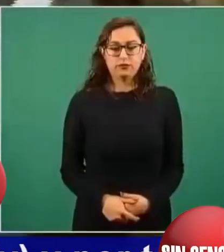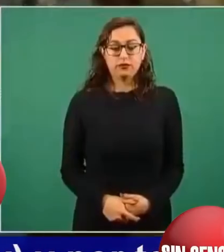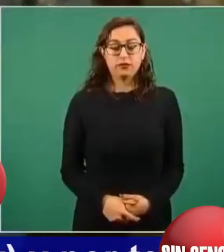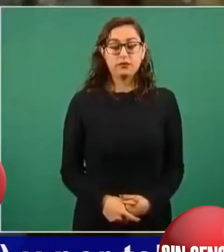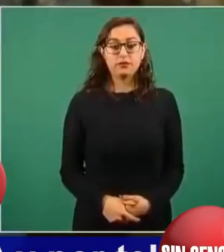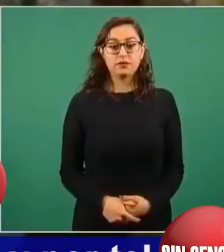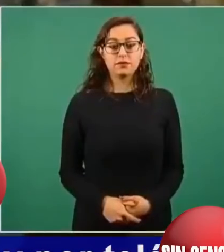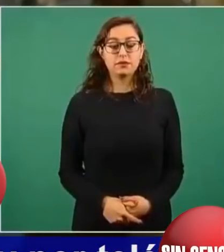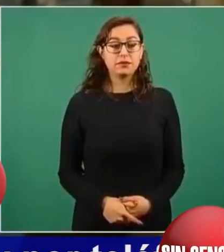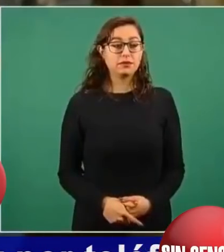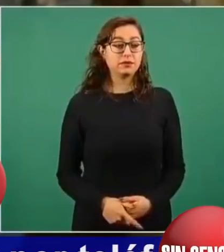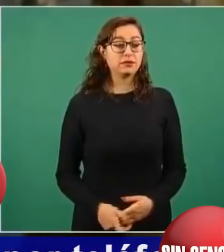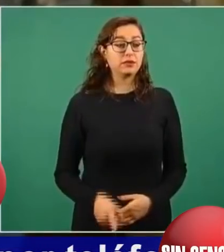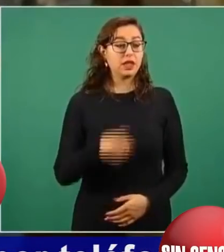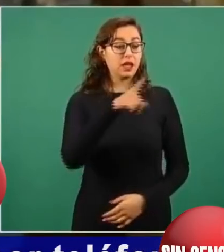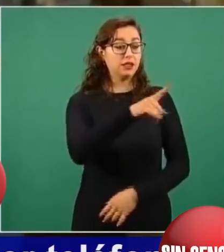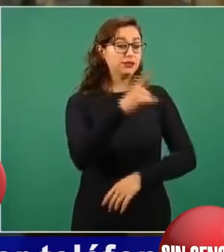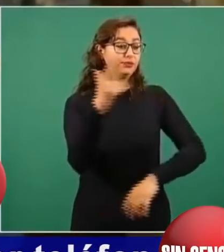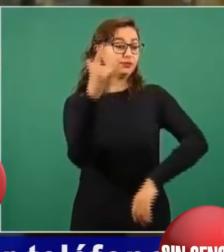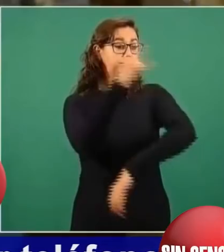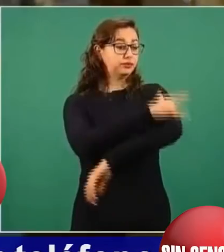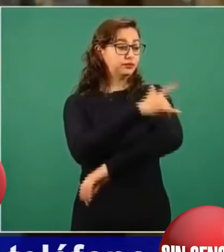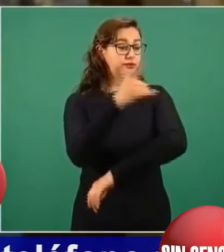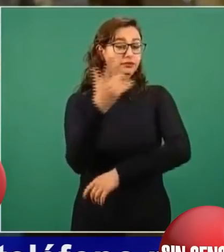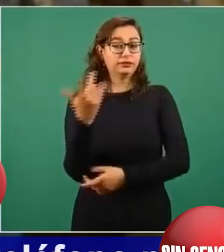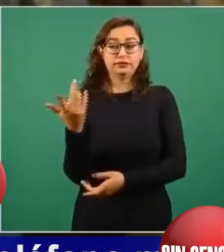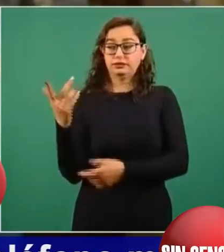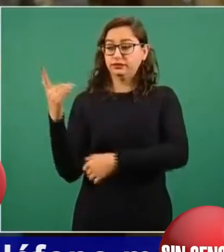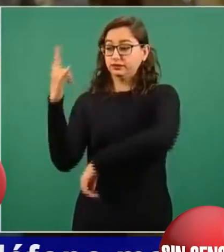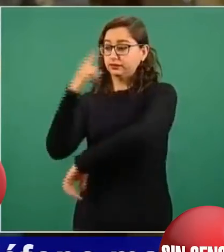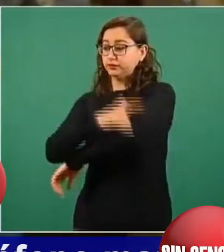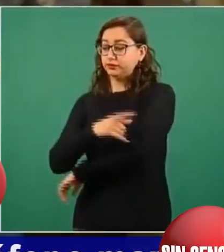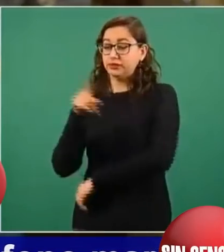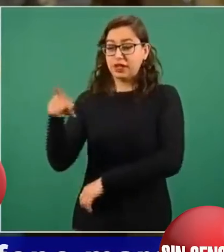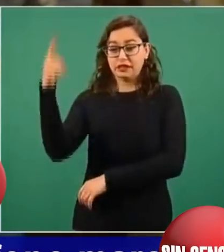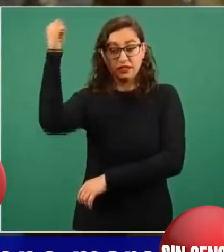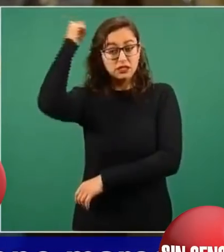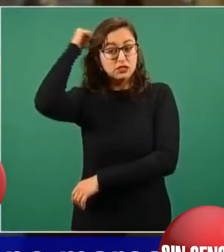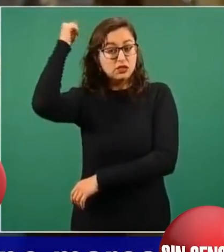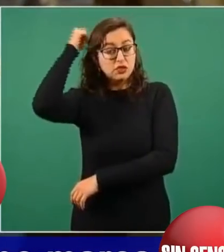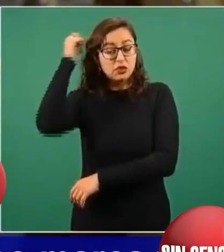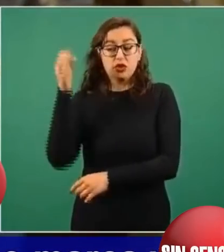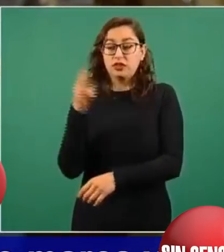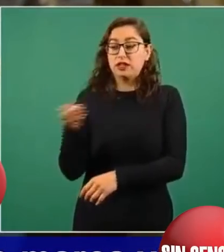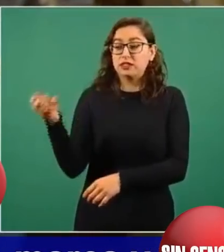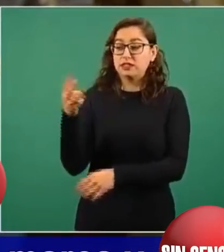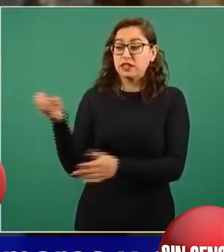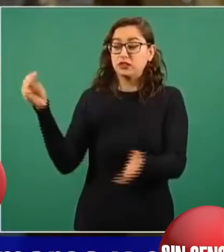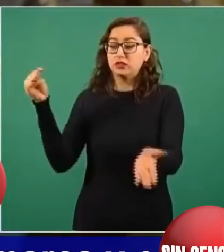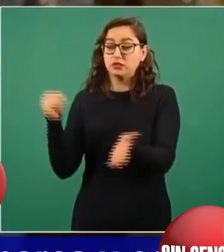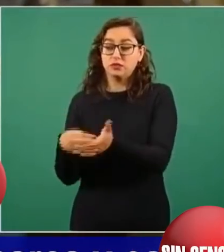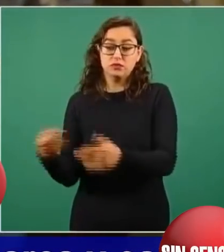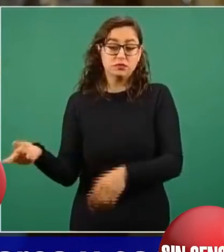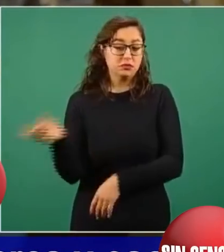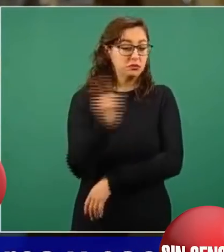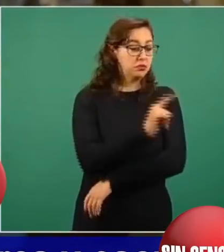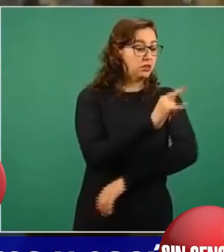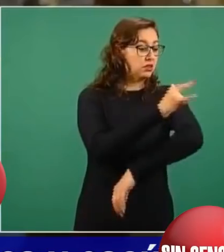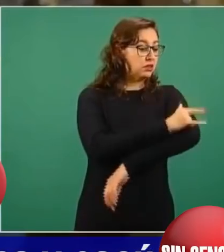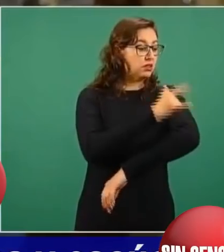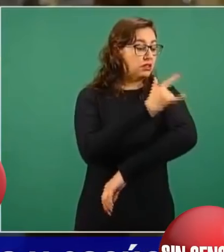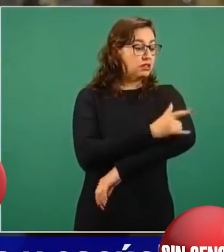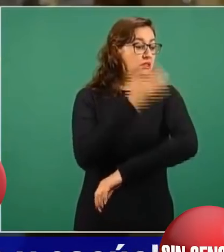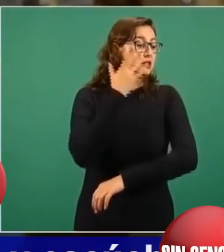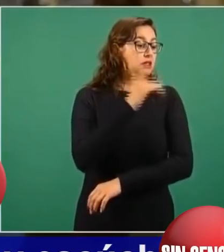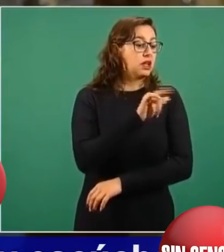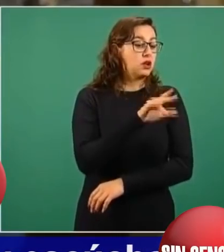300,000 en el lago de Texcoco, un aeropuerto, 75,000 en lo que era la base de Santa Lucía.